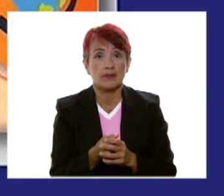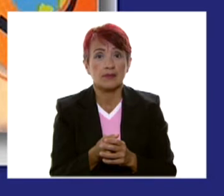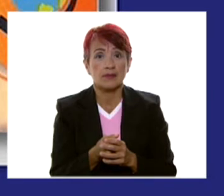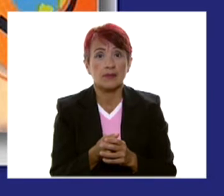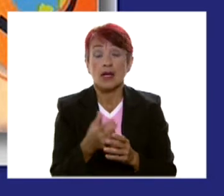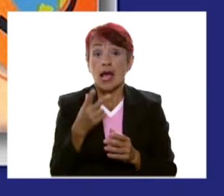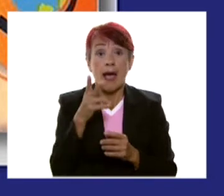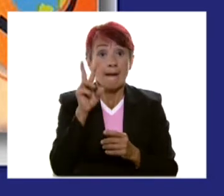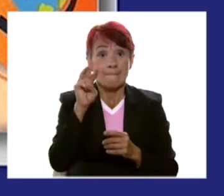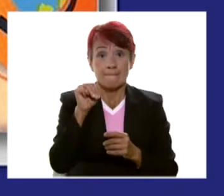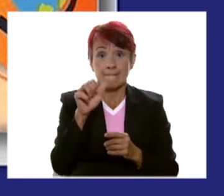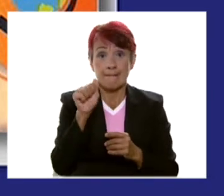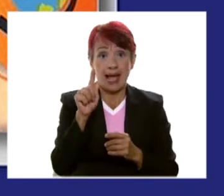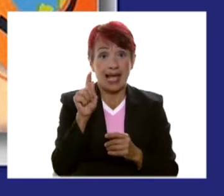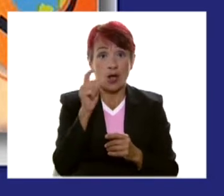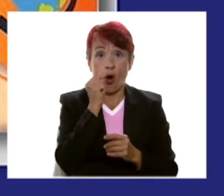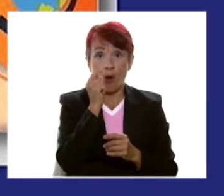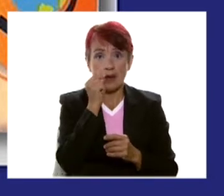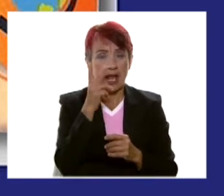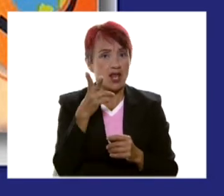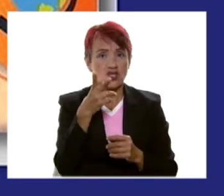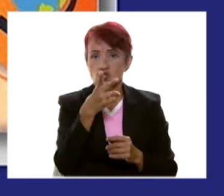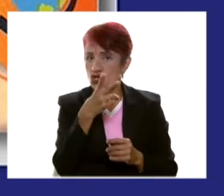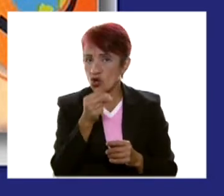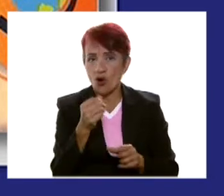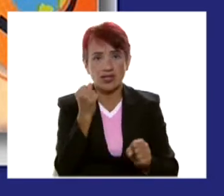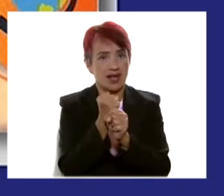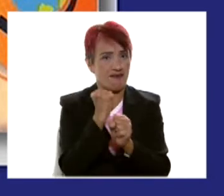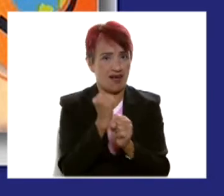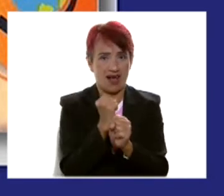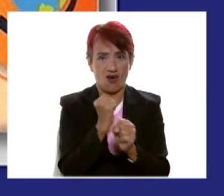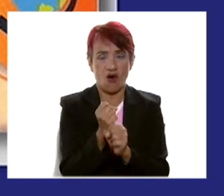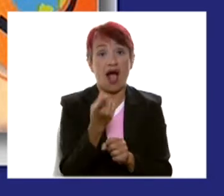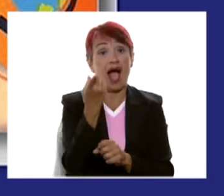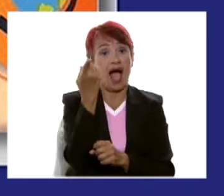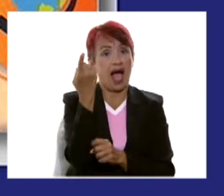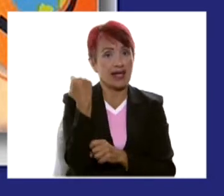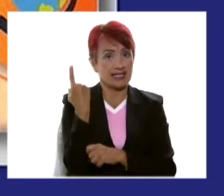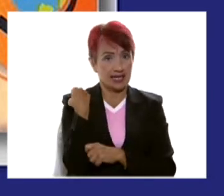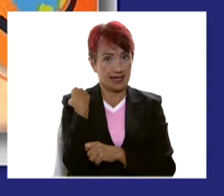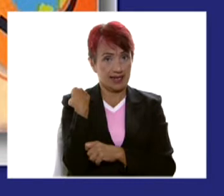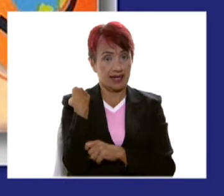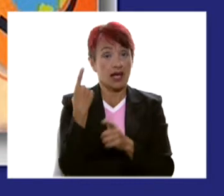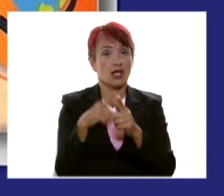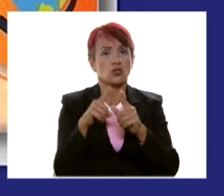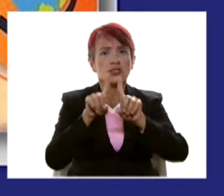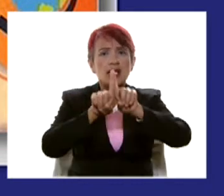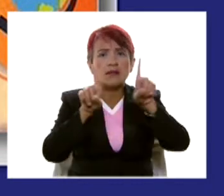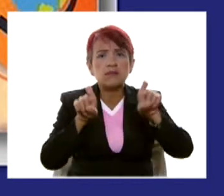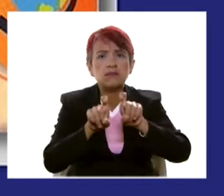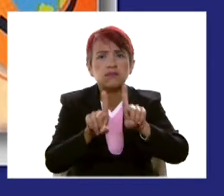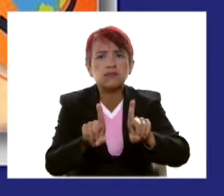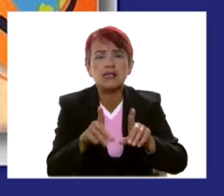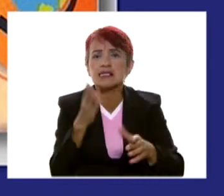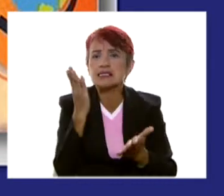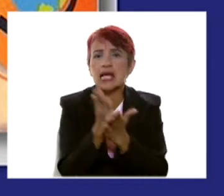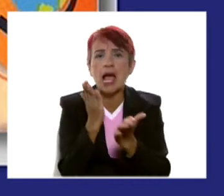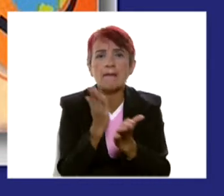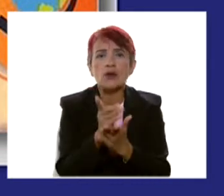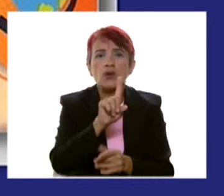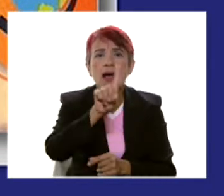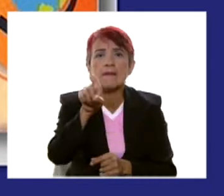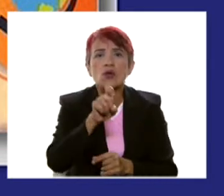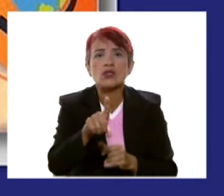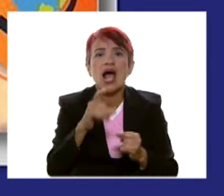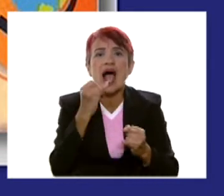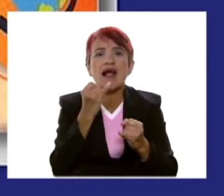no estuvo trabajando ayer, ¿ok? Y el interrogativo, recuerden que siempre lleva una pregunta al final.